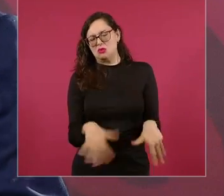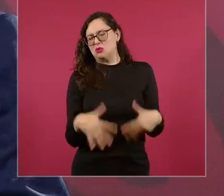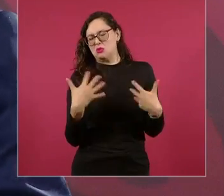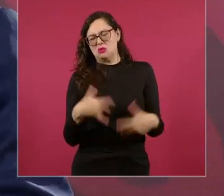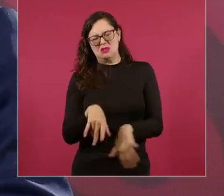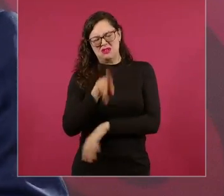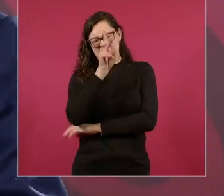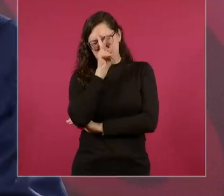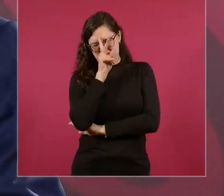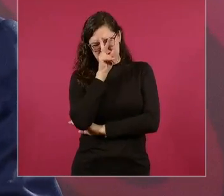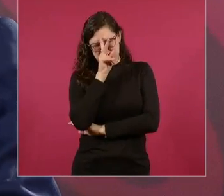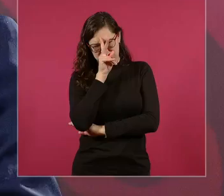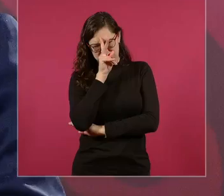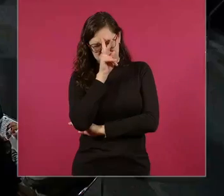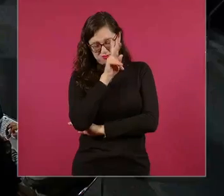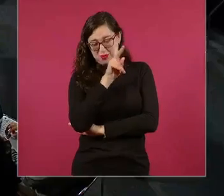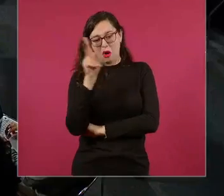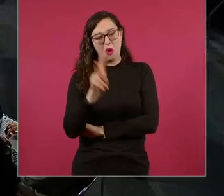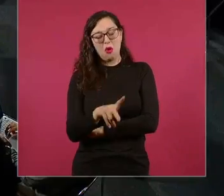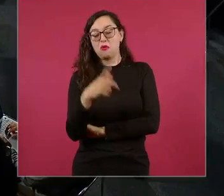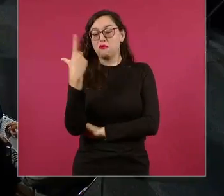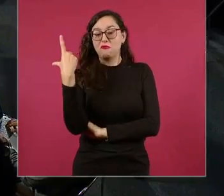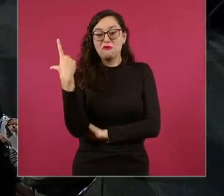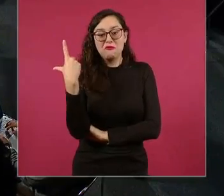muy feas.